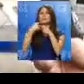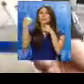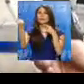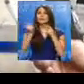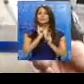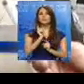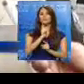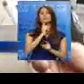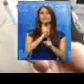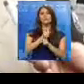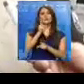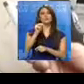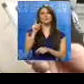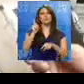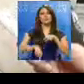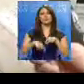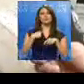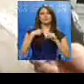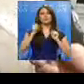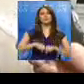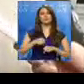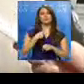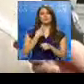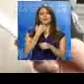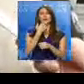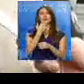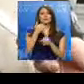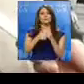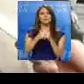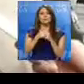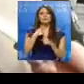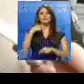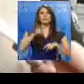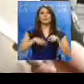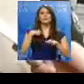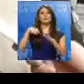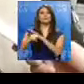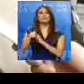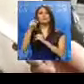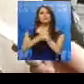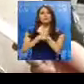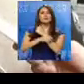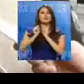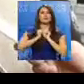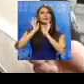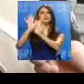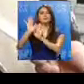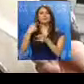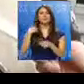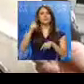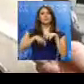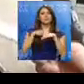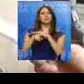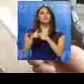países. Pero no tenemos ninguna posibilidad de juzgar esos delitos, porque cada país juzga la parte